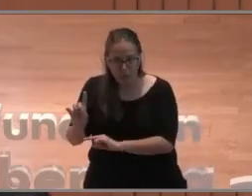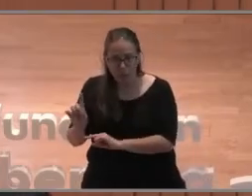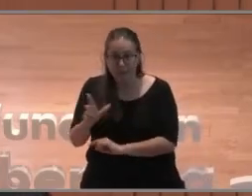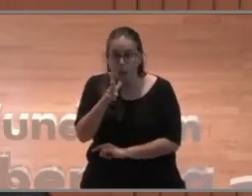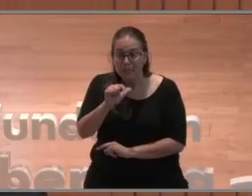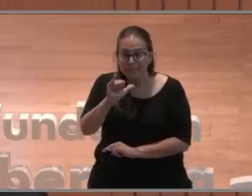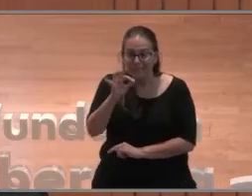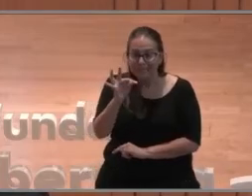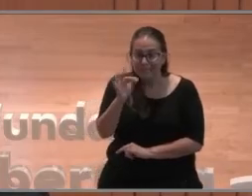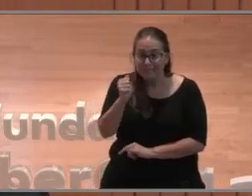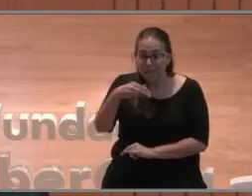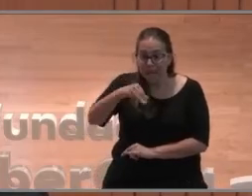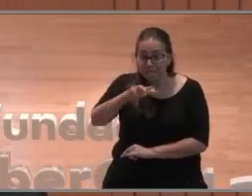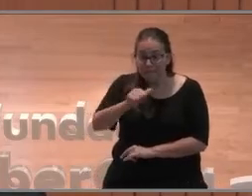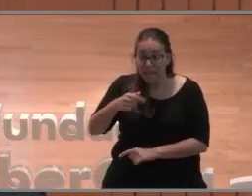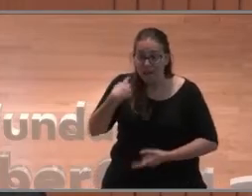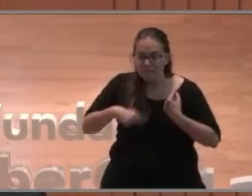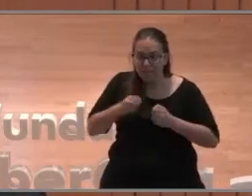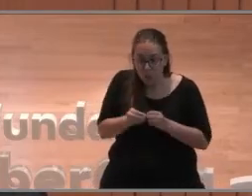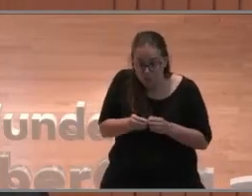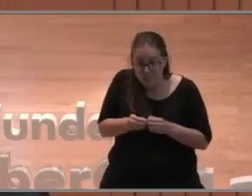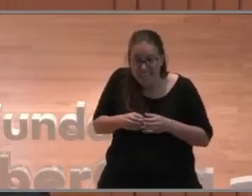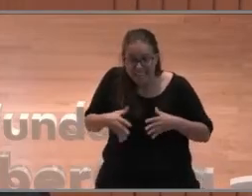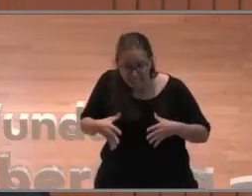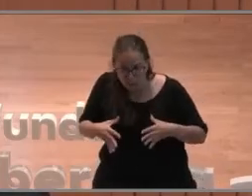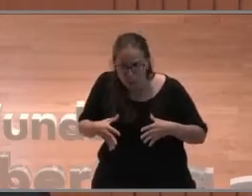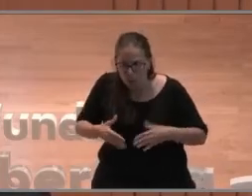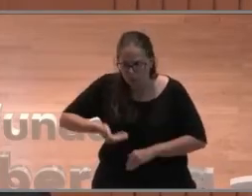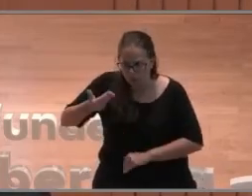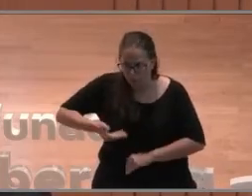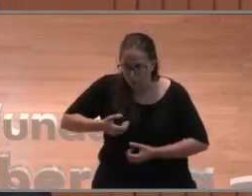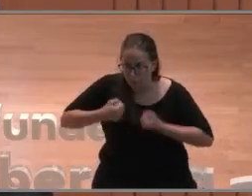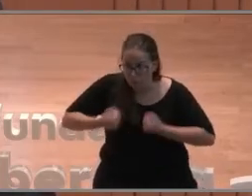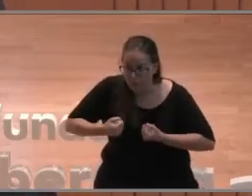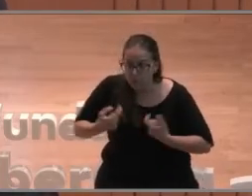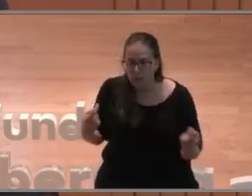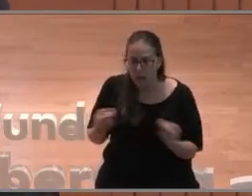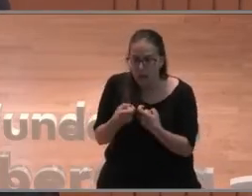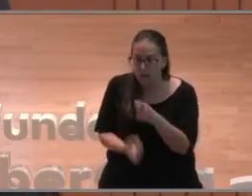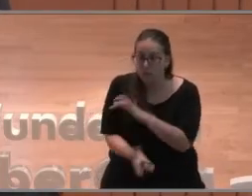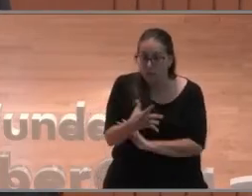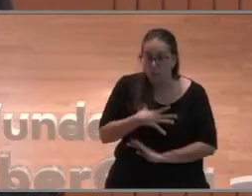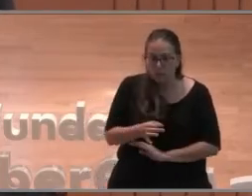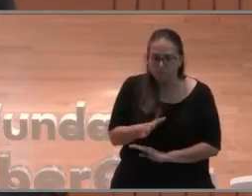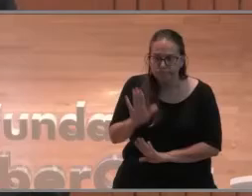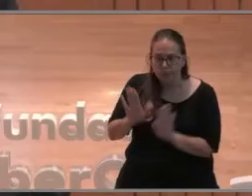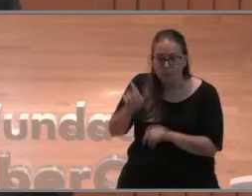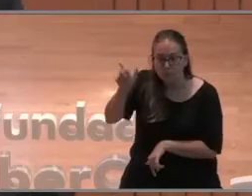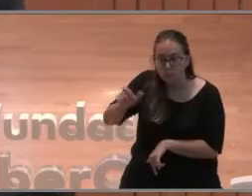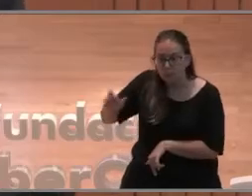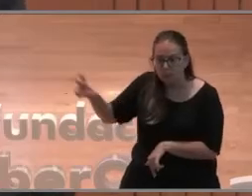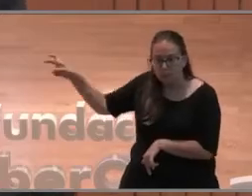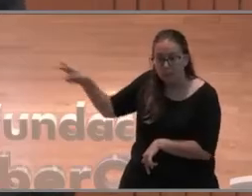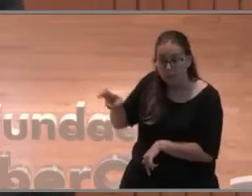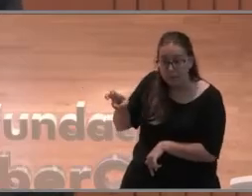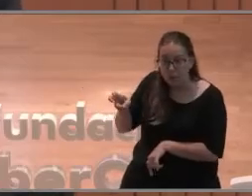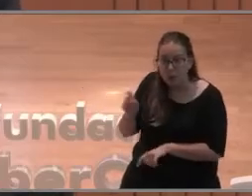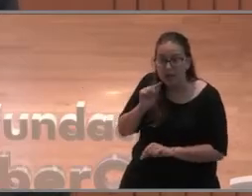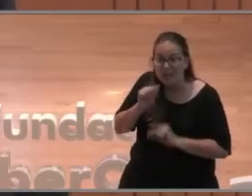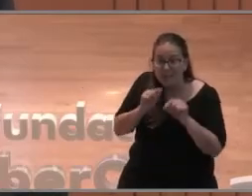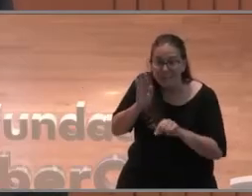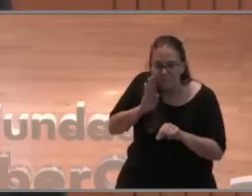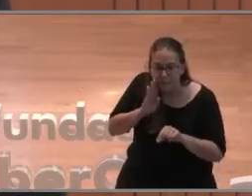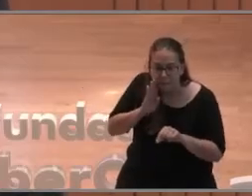agente vasodilatador muy potente y que nos puede provocar alergias. Entonces, a veces viene la gente con la sobreinfección, es decir, no